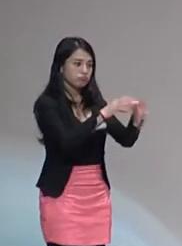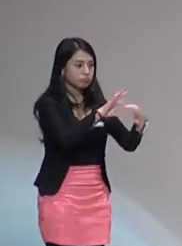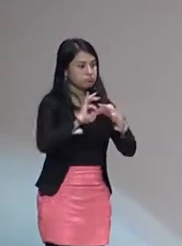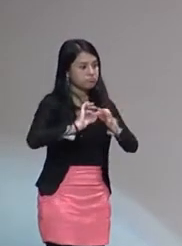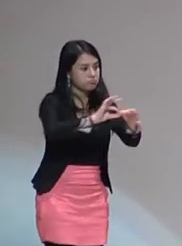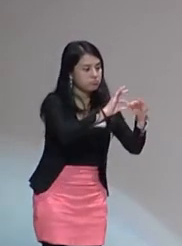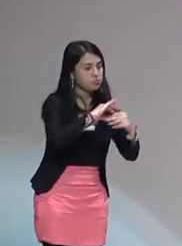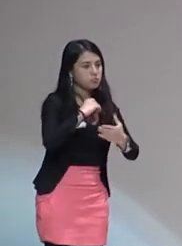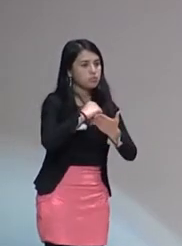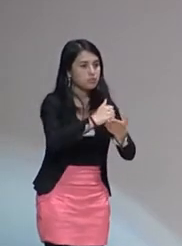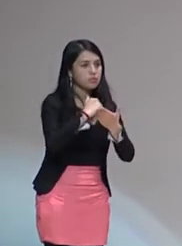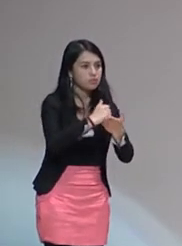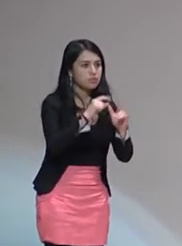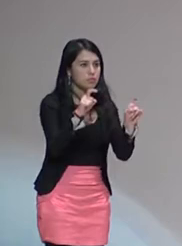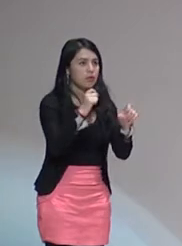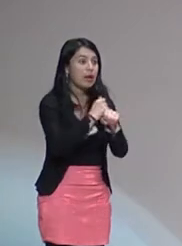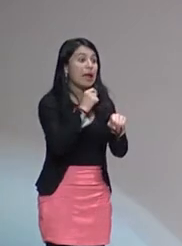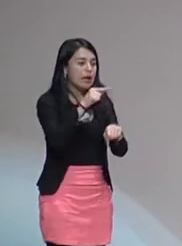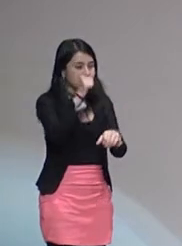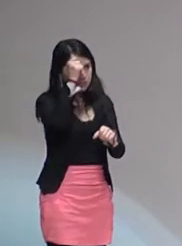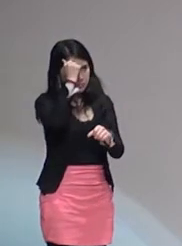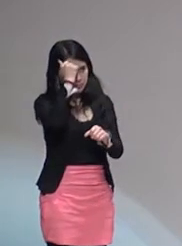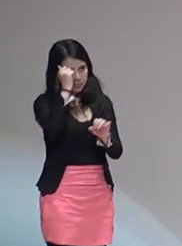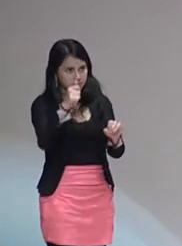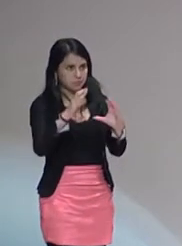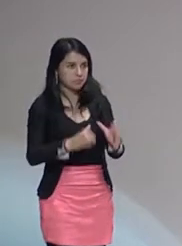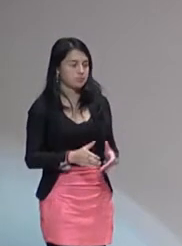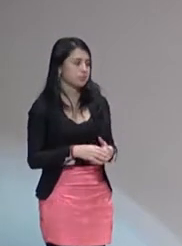parte de la dimensión pedagógica de lo que hacen.